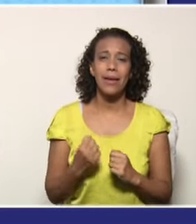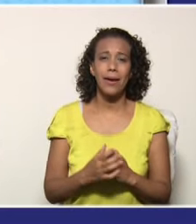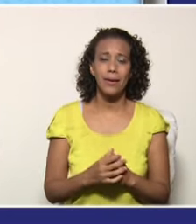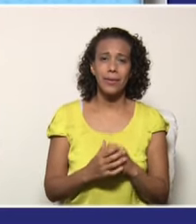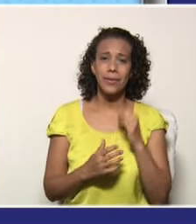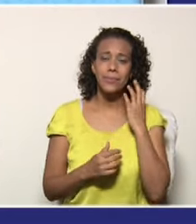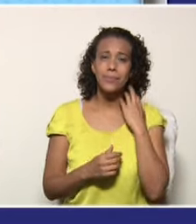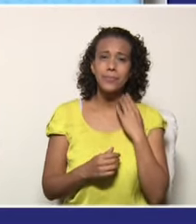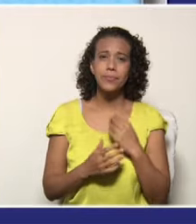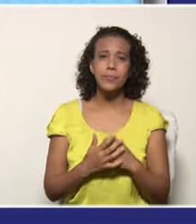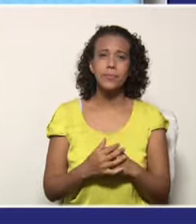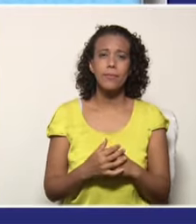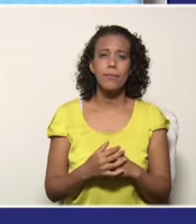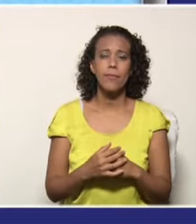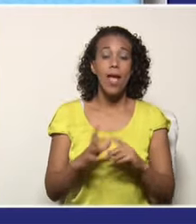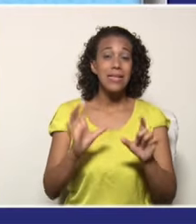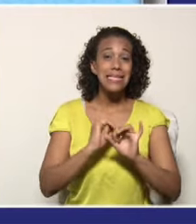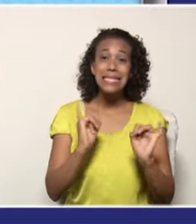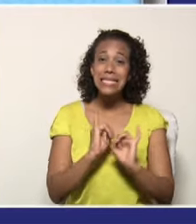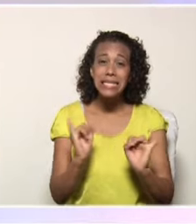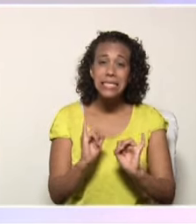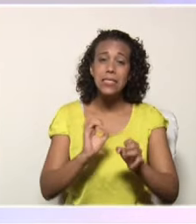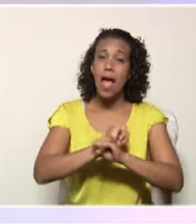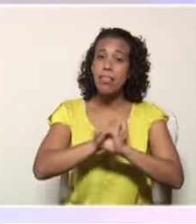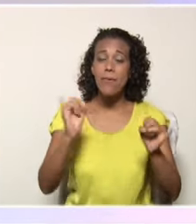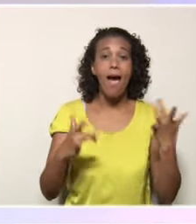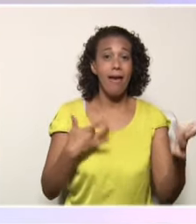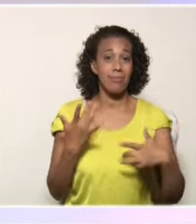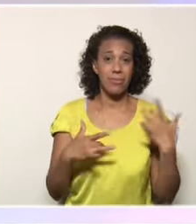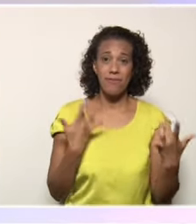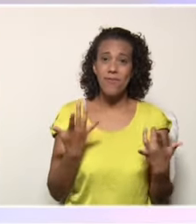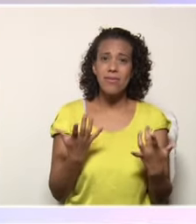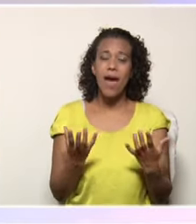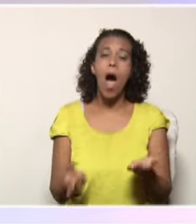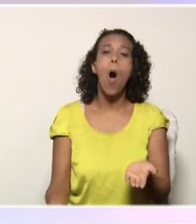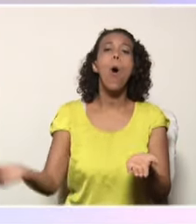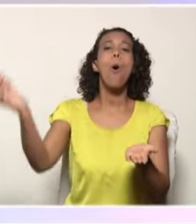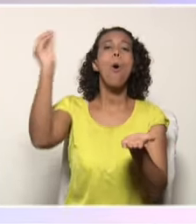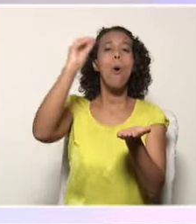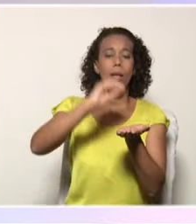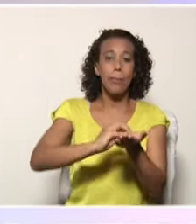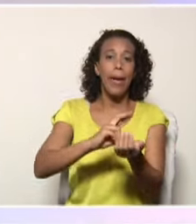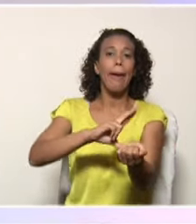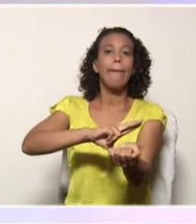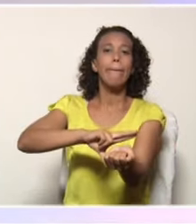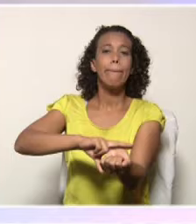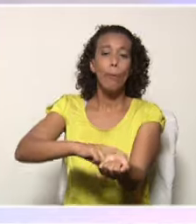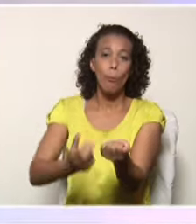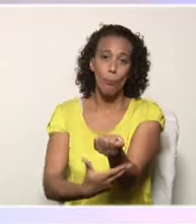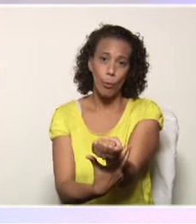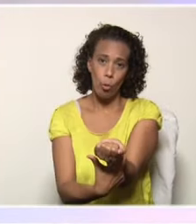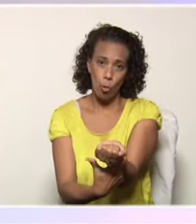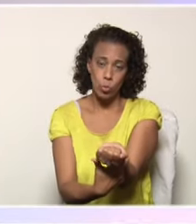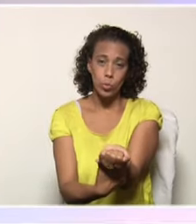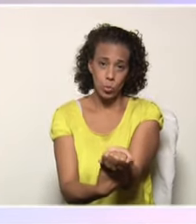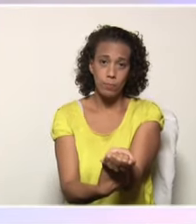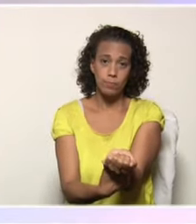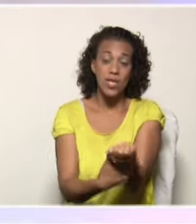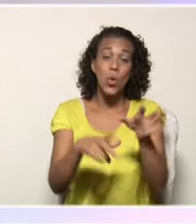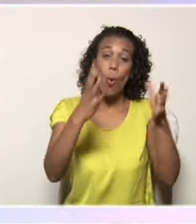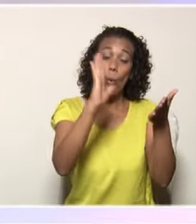tomar una vez culminada esta actividad, usted se vuelve a tomar el pulso y va a colocar en